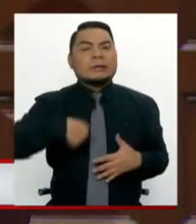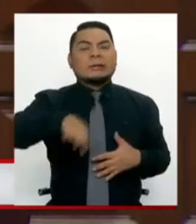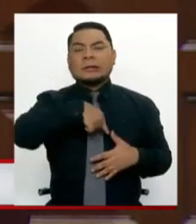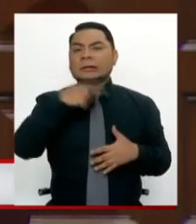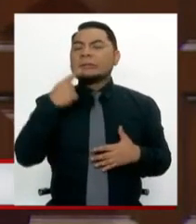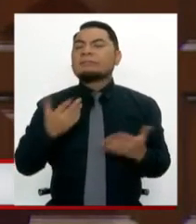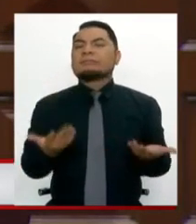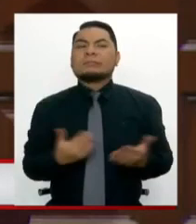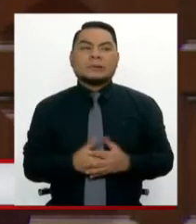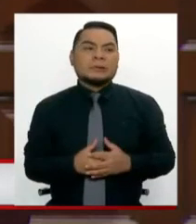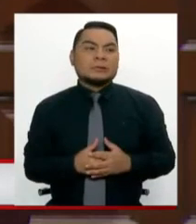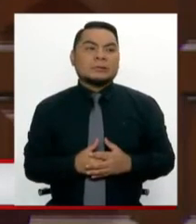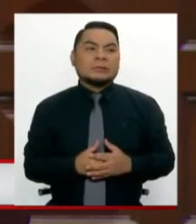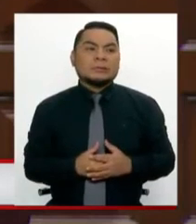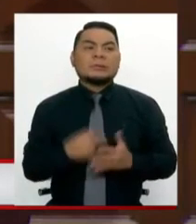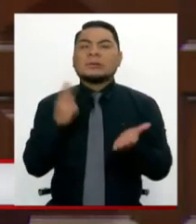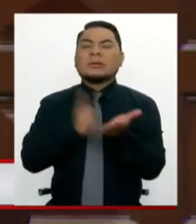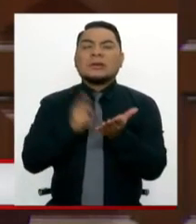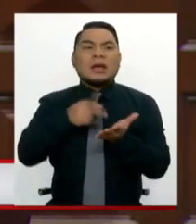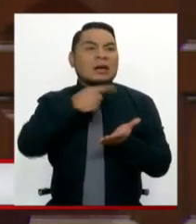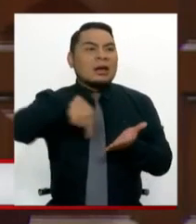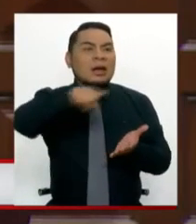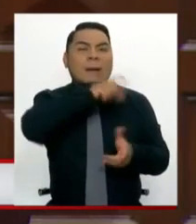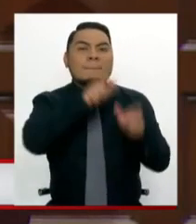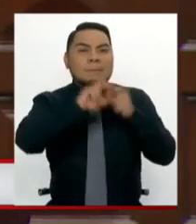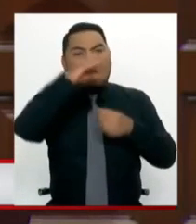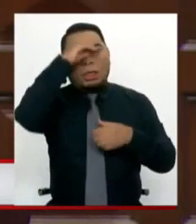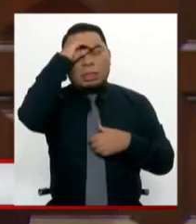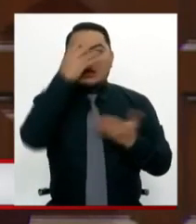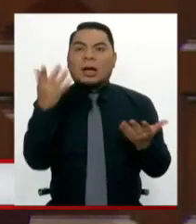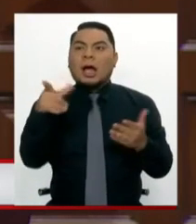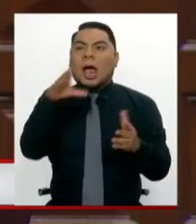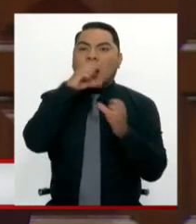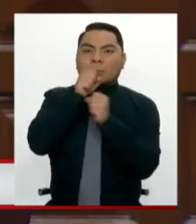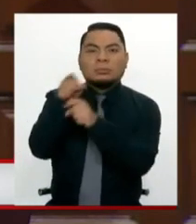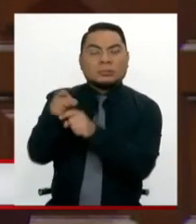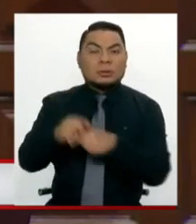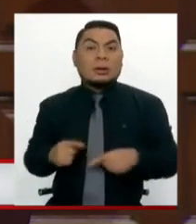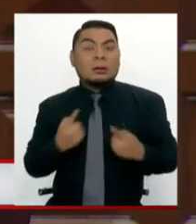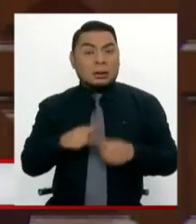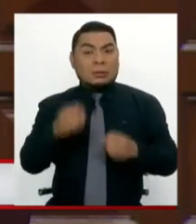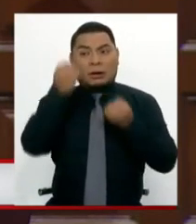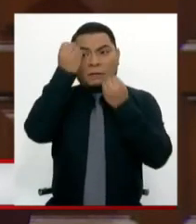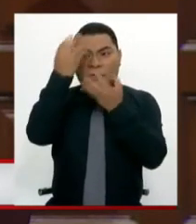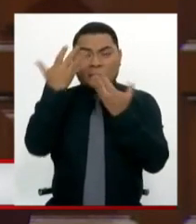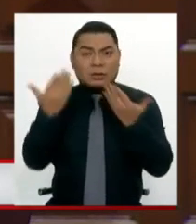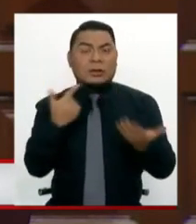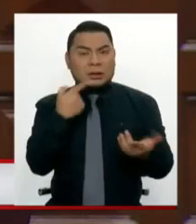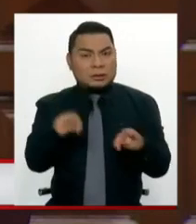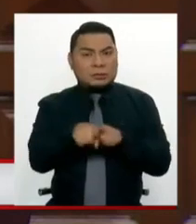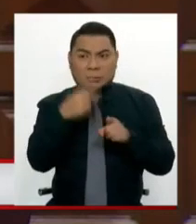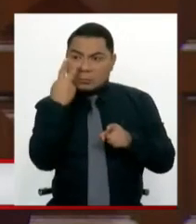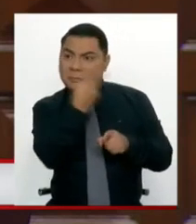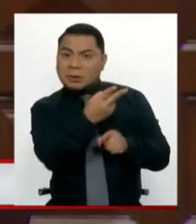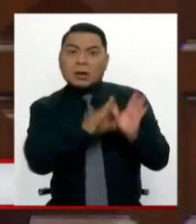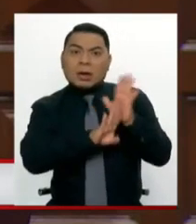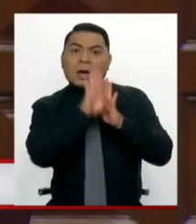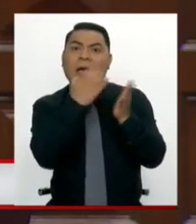mantengamos y de mantenernos desinformados. ¿Acaso se difunden las informaciones del crecimiento económico del